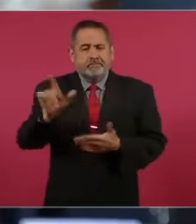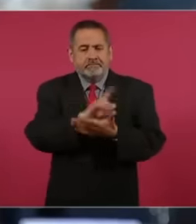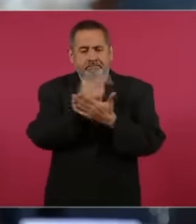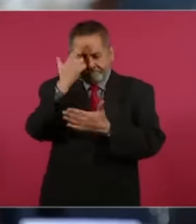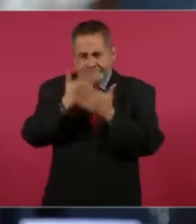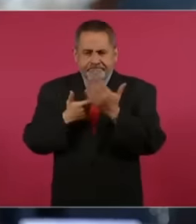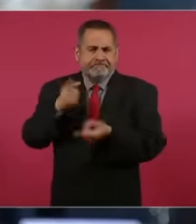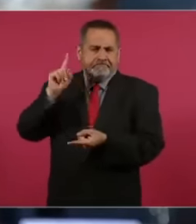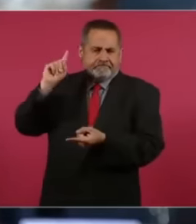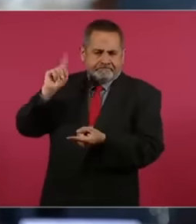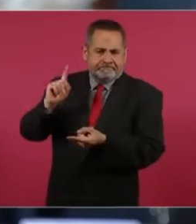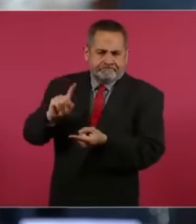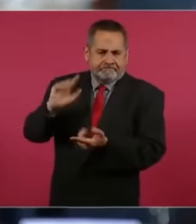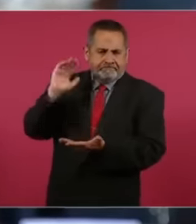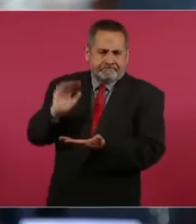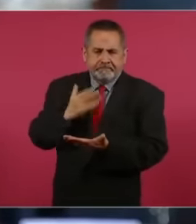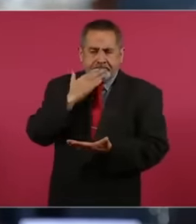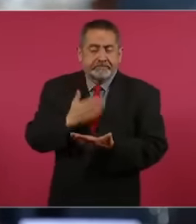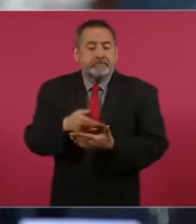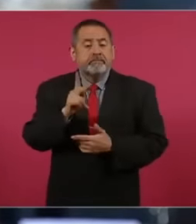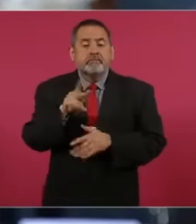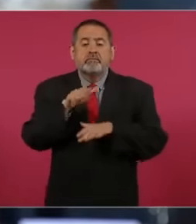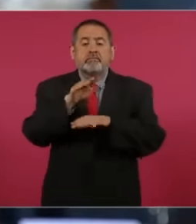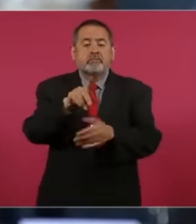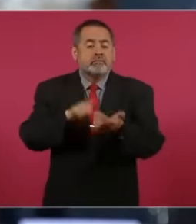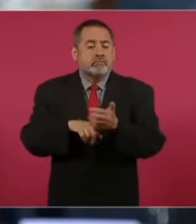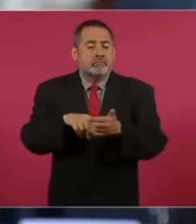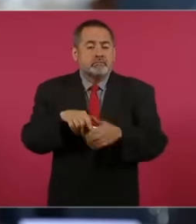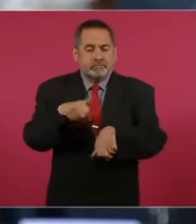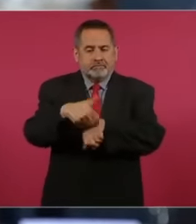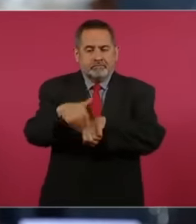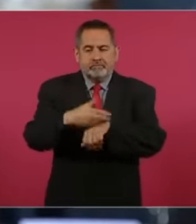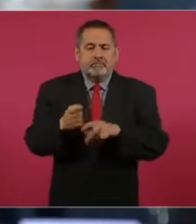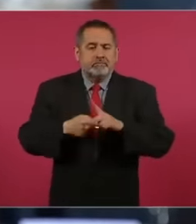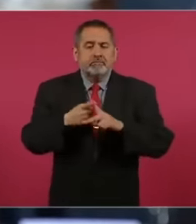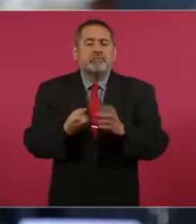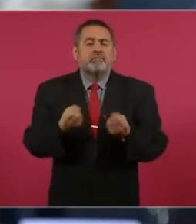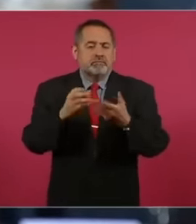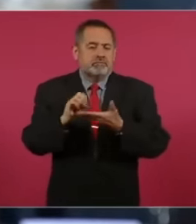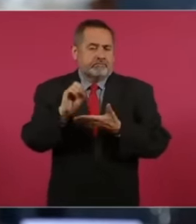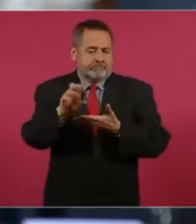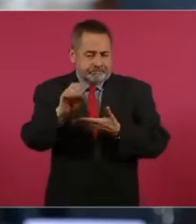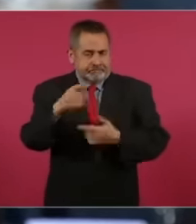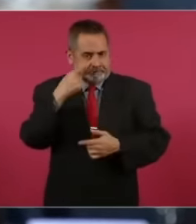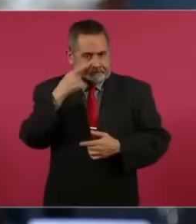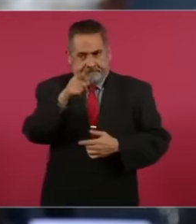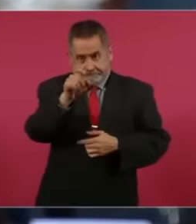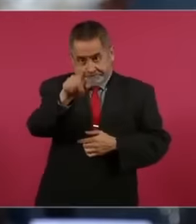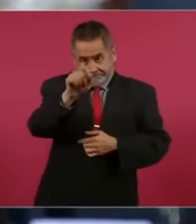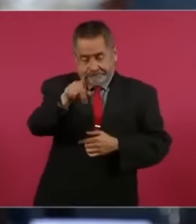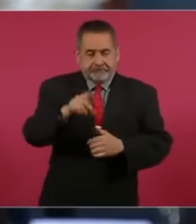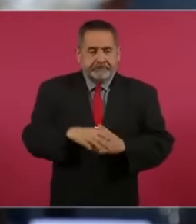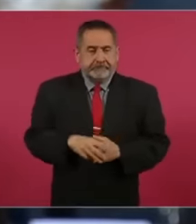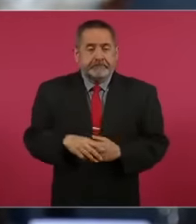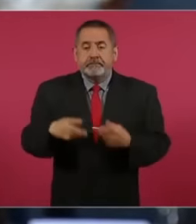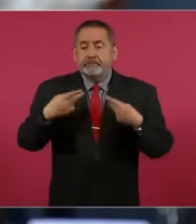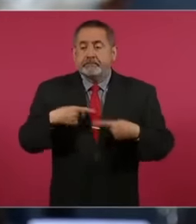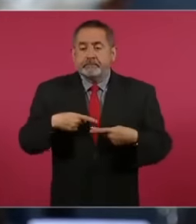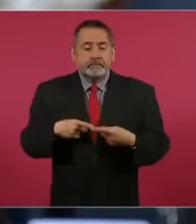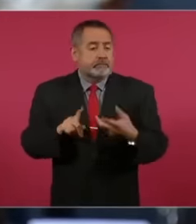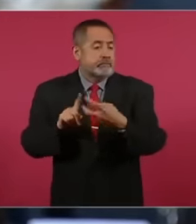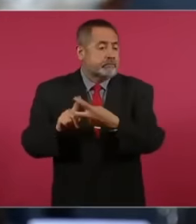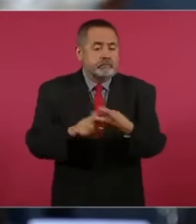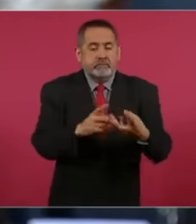baja, como lo ha mencionado, pero en cuanto a las cifras que usted mismo ha comentado, en la parte de las personas